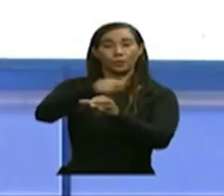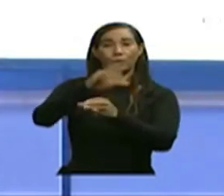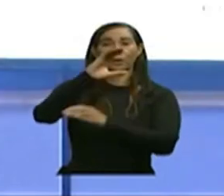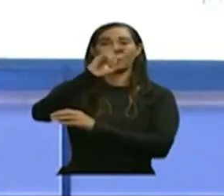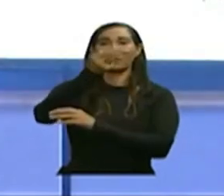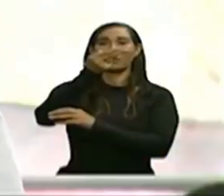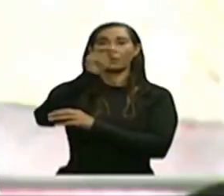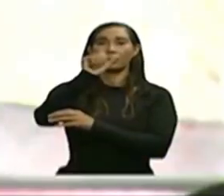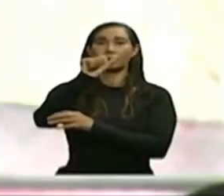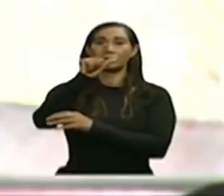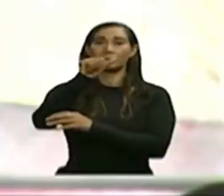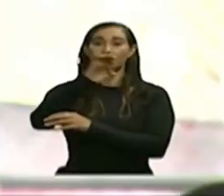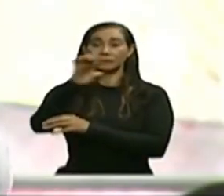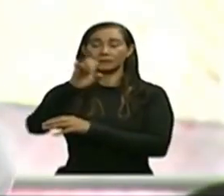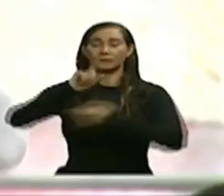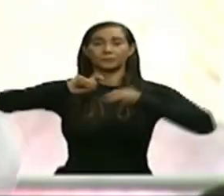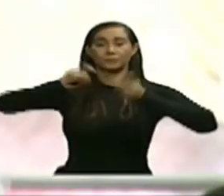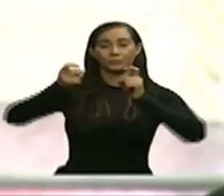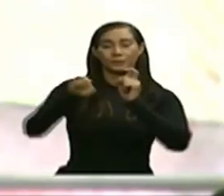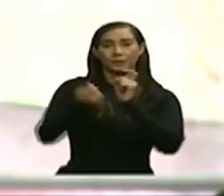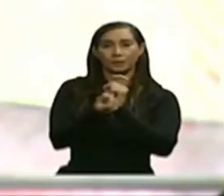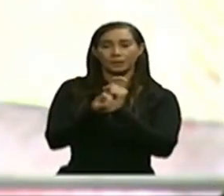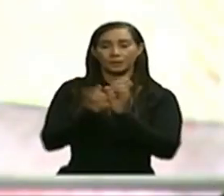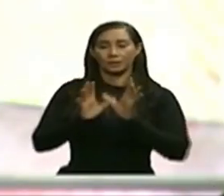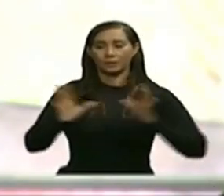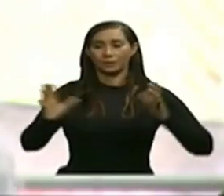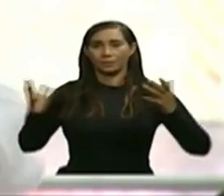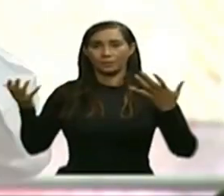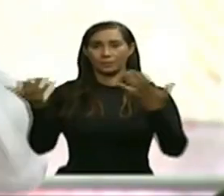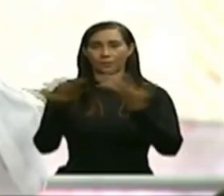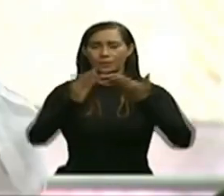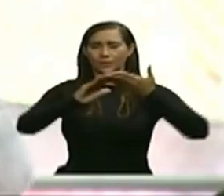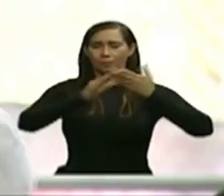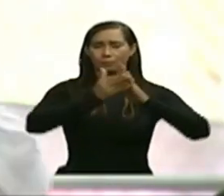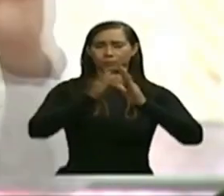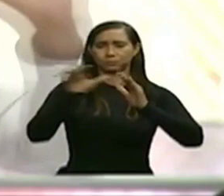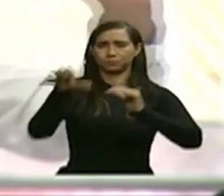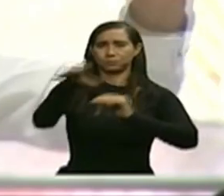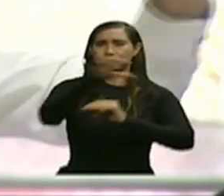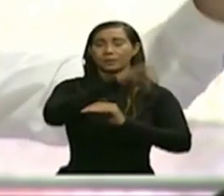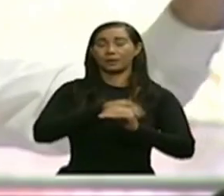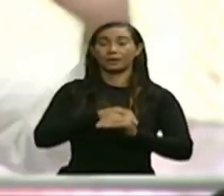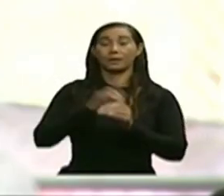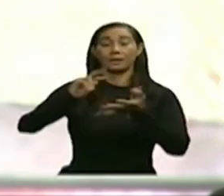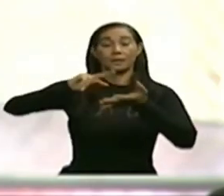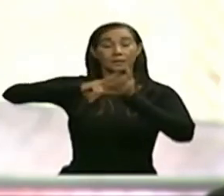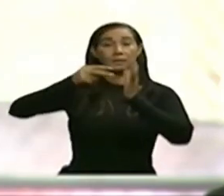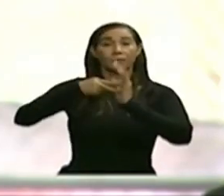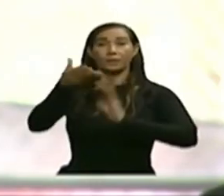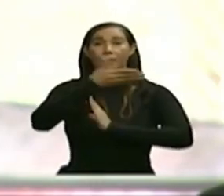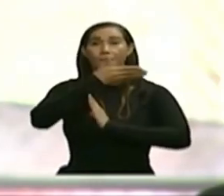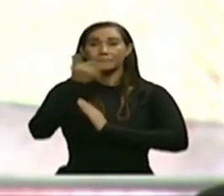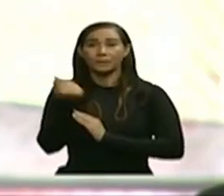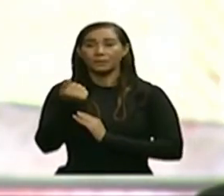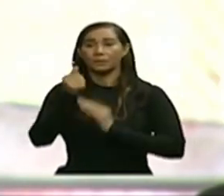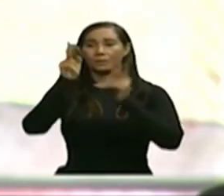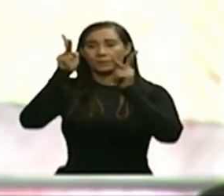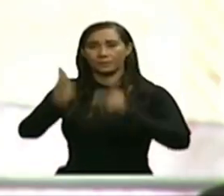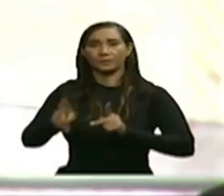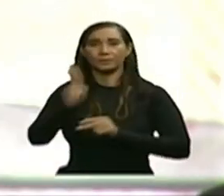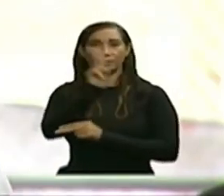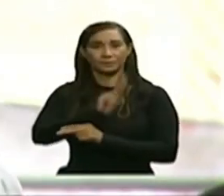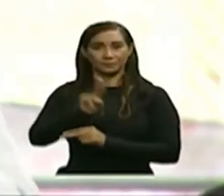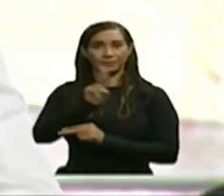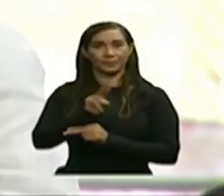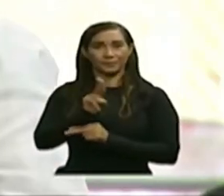supone una transformación de gran envergadura que implicará no solo una mejora sustancial para los usuarios, sino